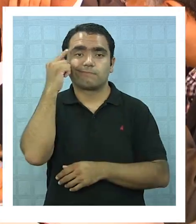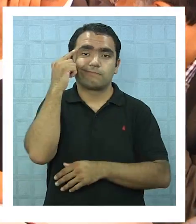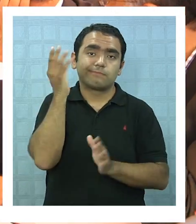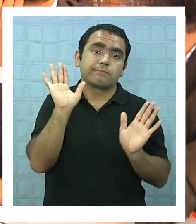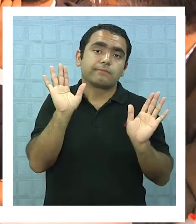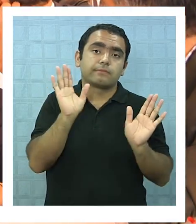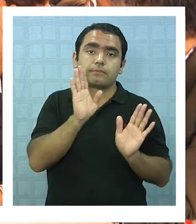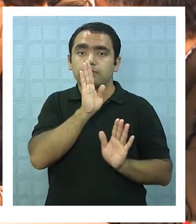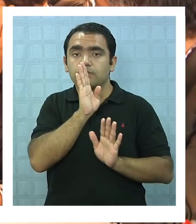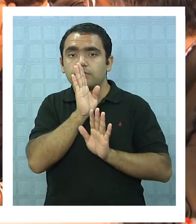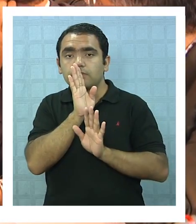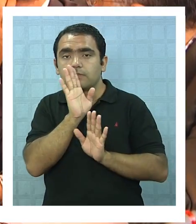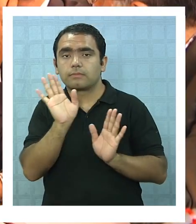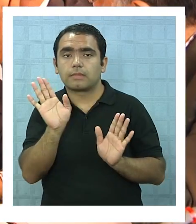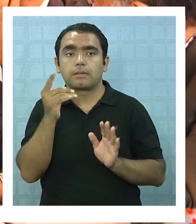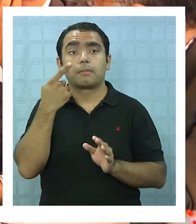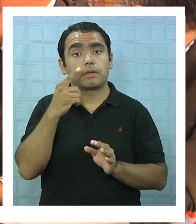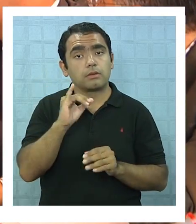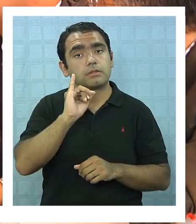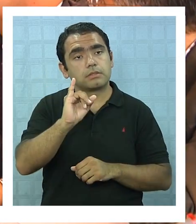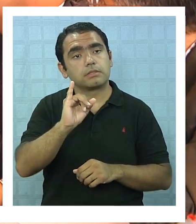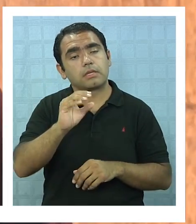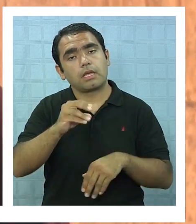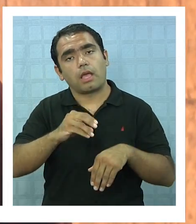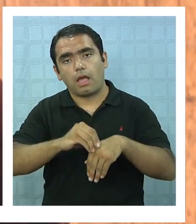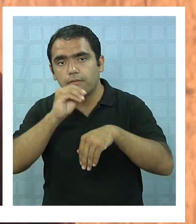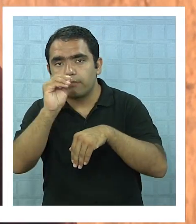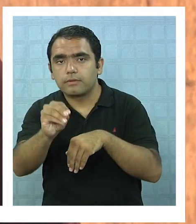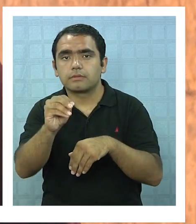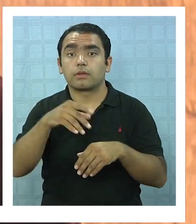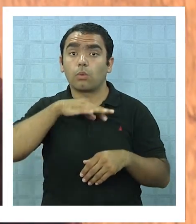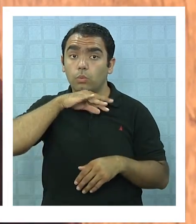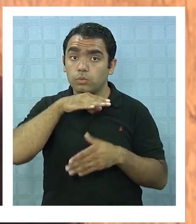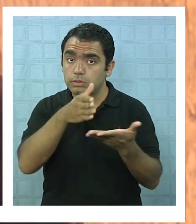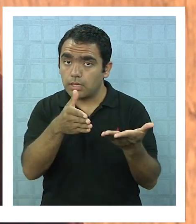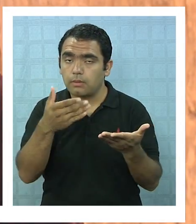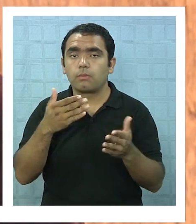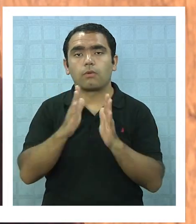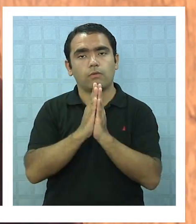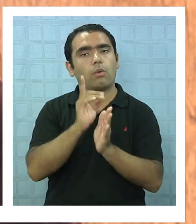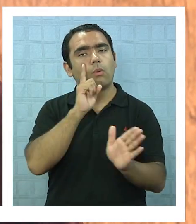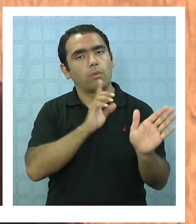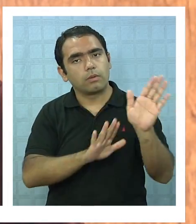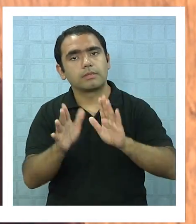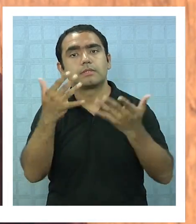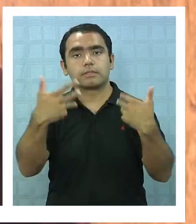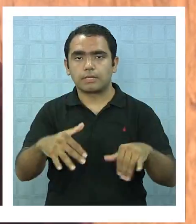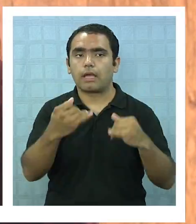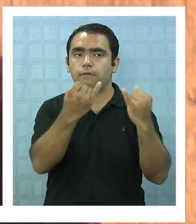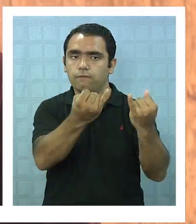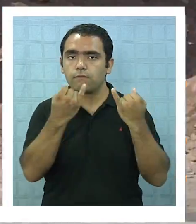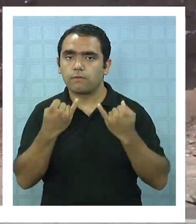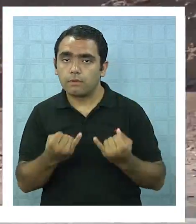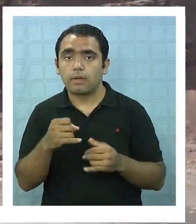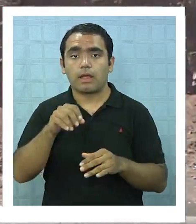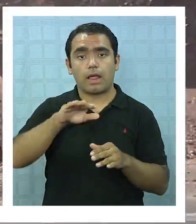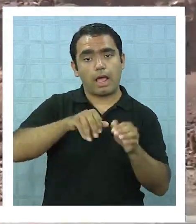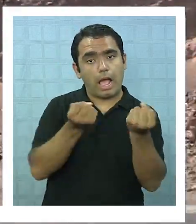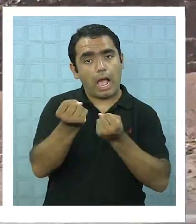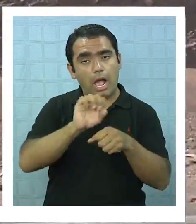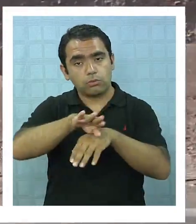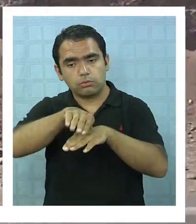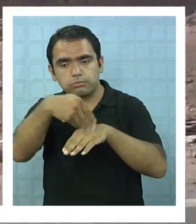uno no puede hacer otra cosa, pero sí señalarles que si lo van a usar, lo usen con la mayor precaución posible. Ya hemos tenido información, vehículos